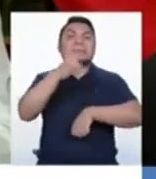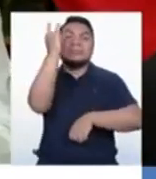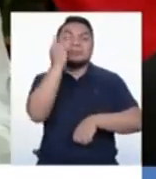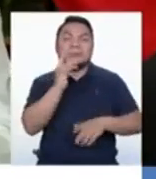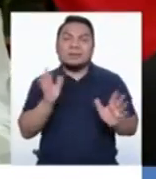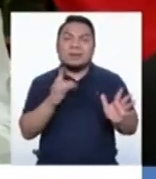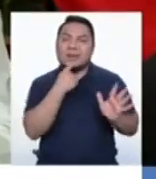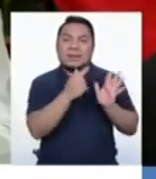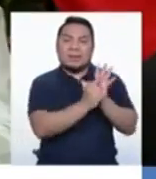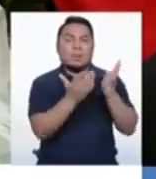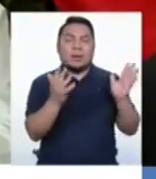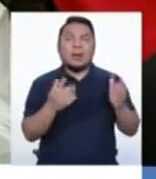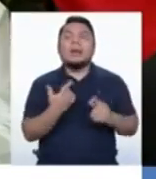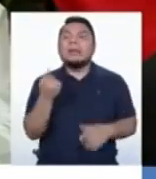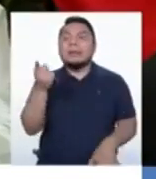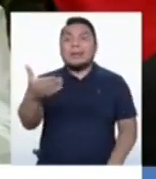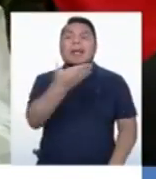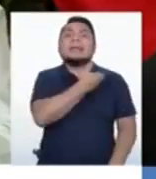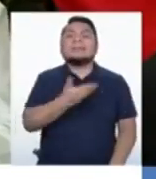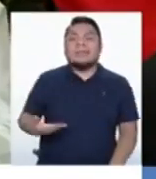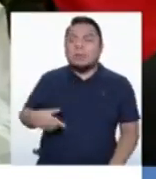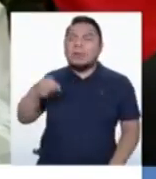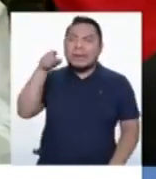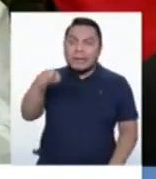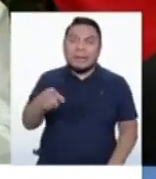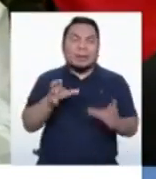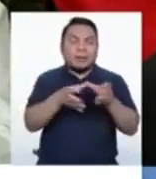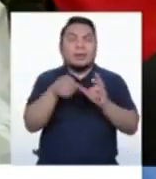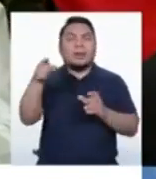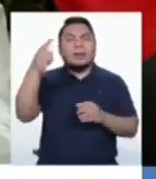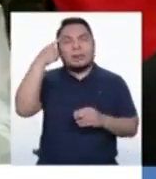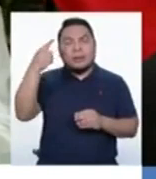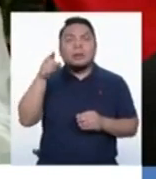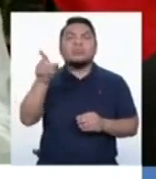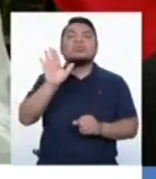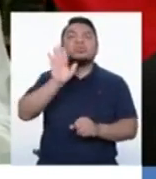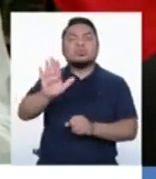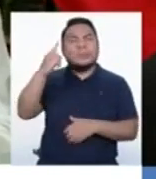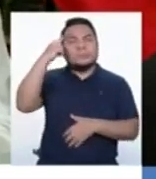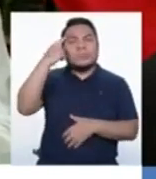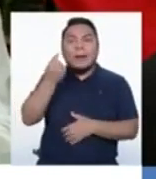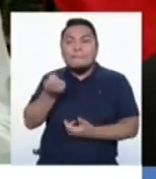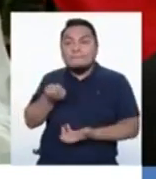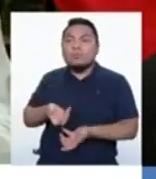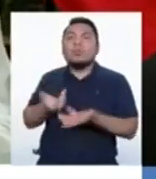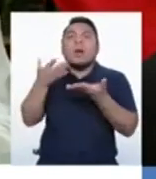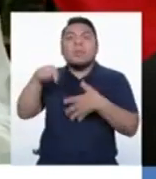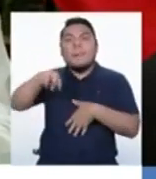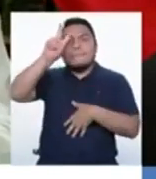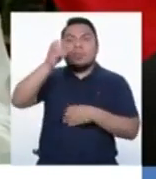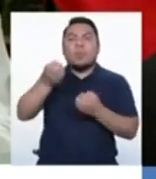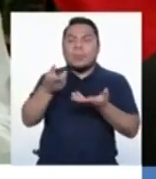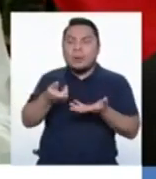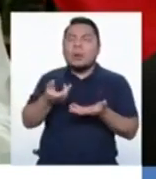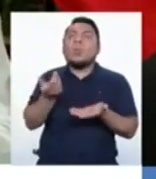tanto, va a ser el Estado el que determine, yo entendería, en función a su capacidad presupuestal,